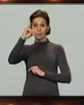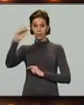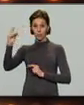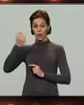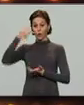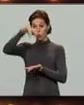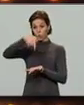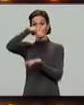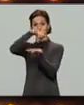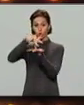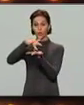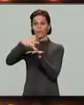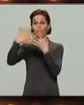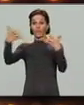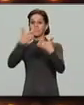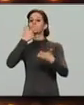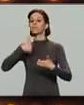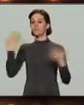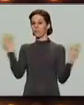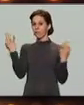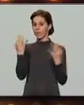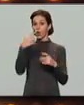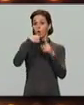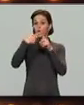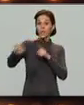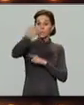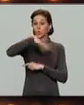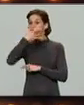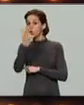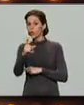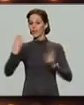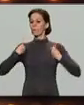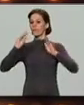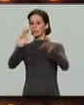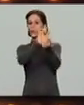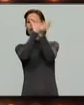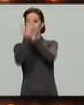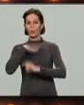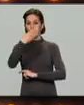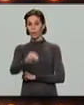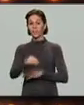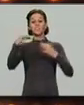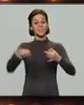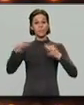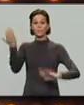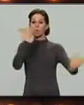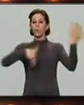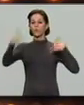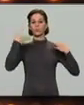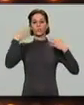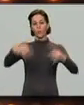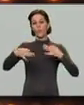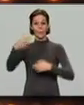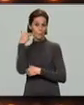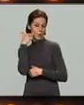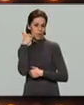Cáceres nos encontramos, nos dijo: son las cosas que no conocéis las que cambiarán vuestra vida.